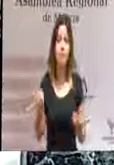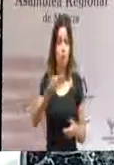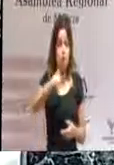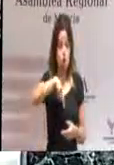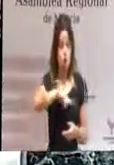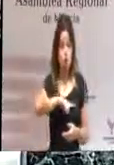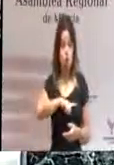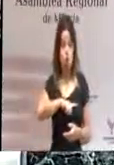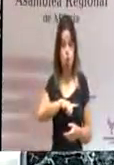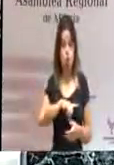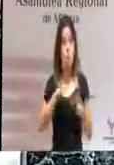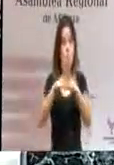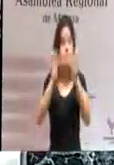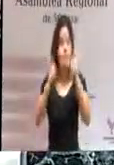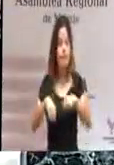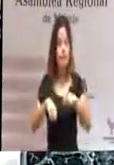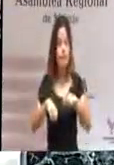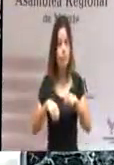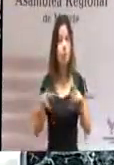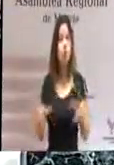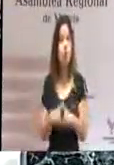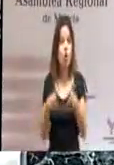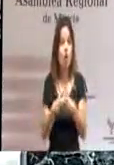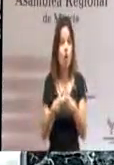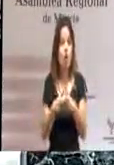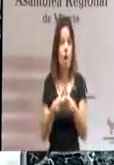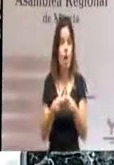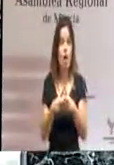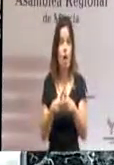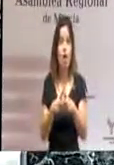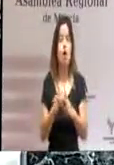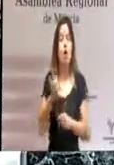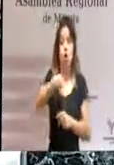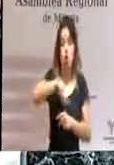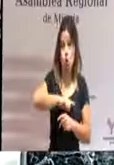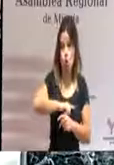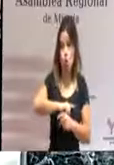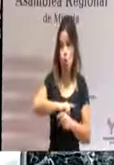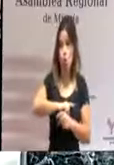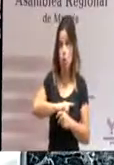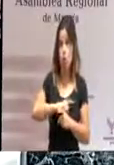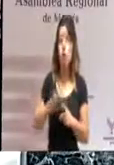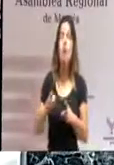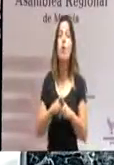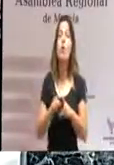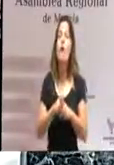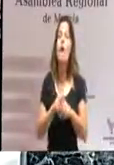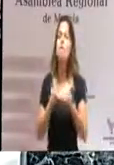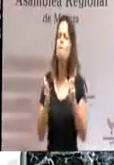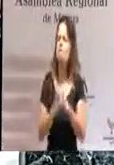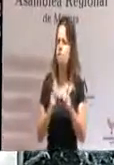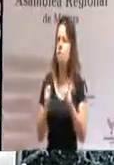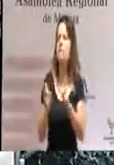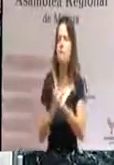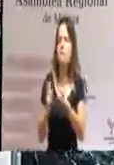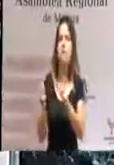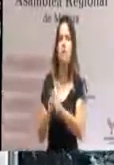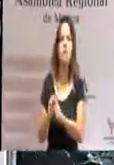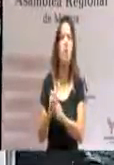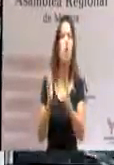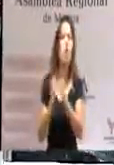nosotros pactábamos con la sociedad, mientras nosotros no dejábamos de reunirnos con